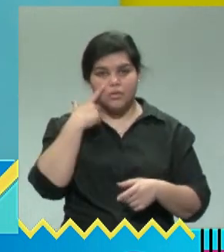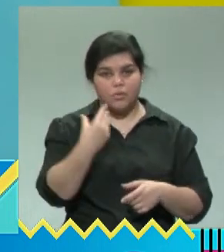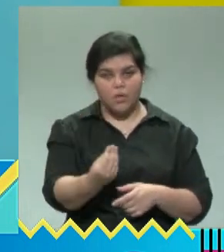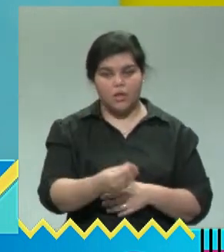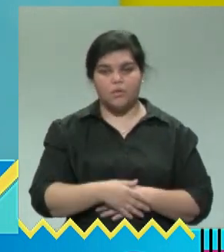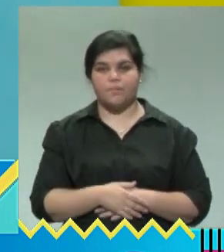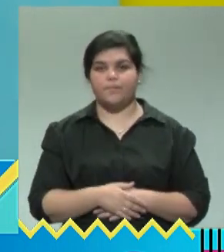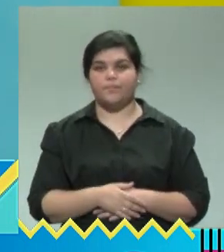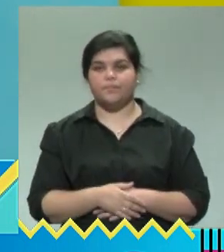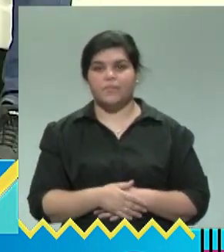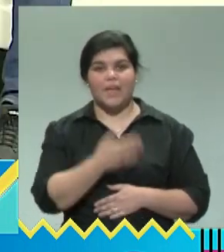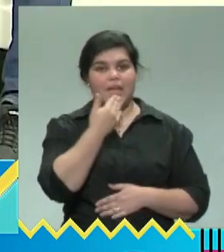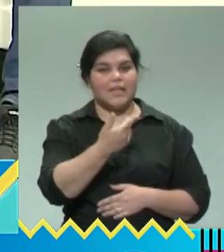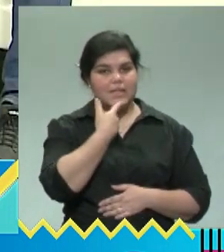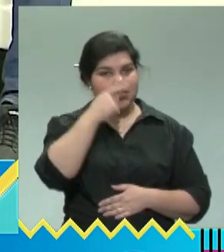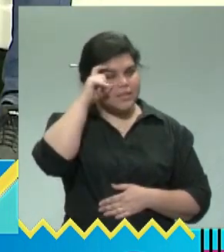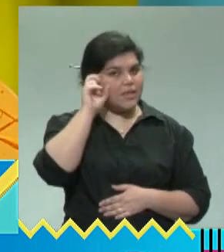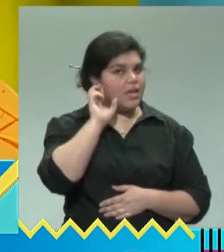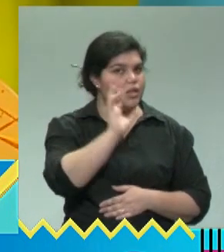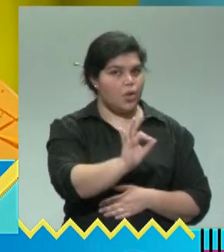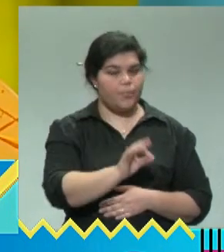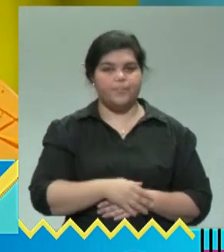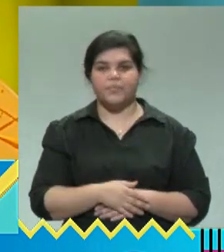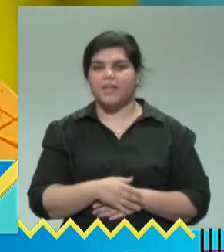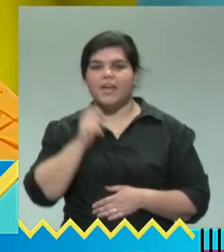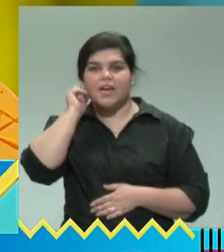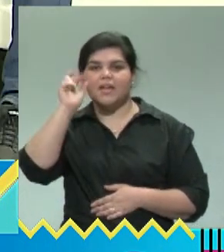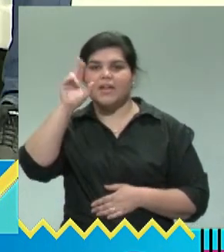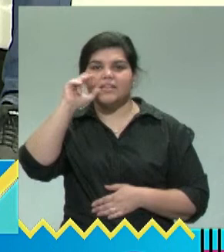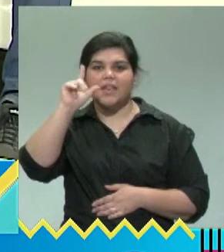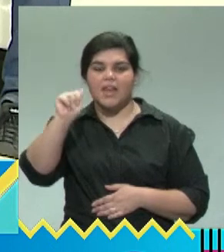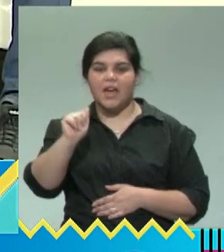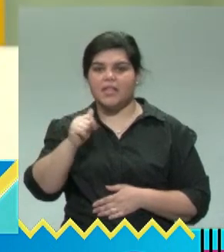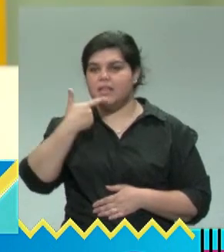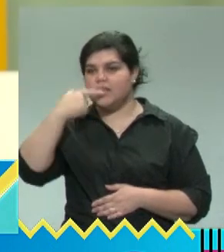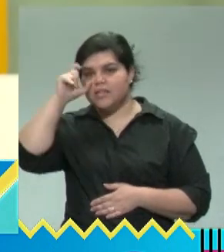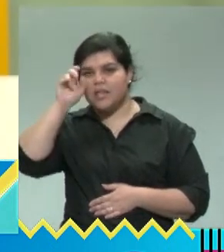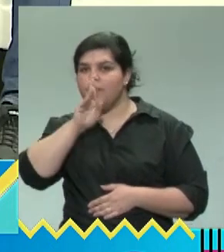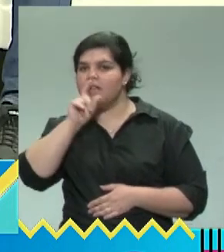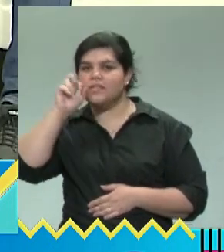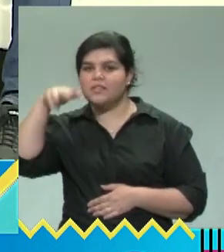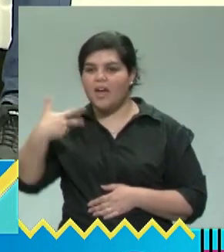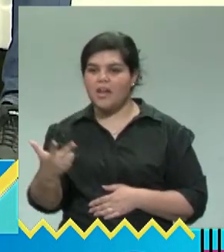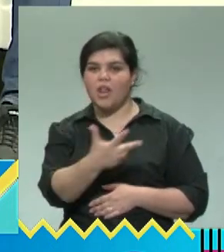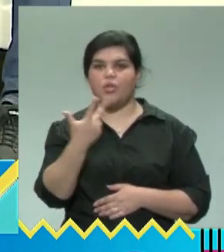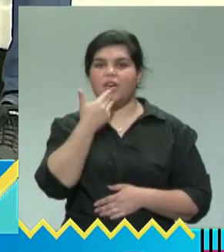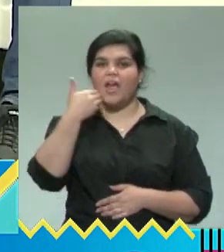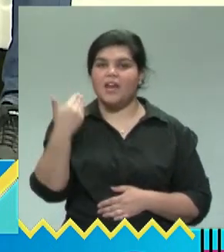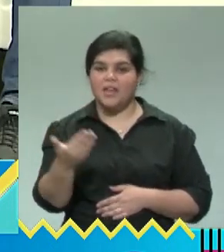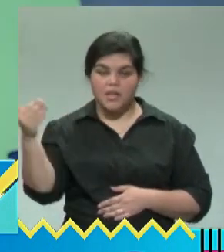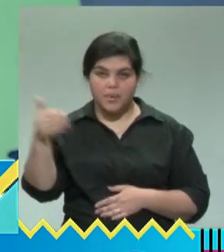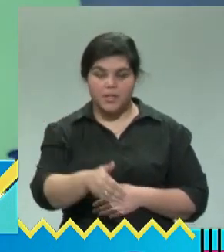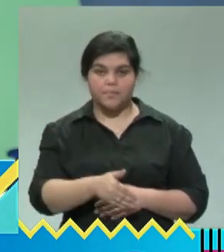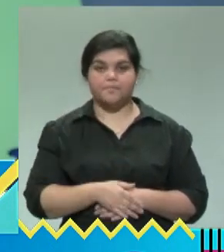al ambiente. Así que, Sergio, muchas gracias por haber estado presente. Graciela, muchas gracias. Sebastián, muchas gracias por haber estado acá. Y bueno, otra